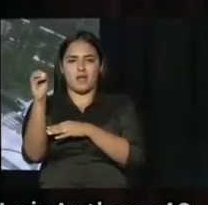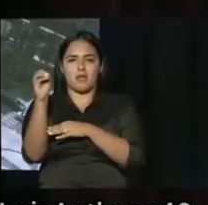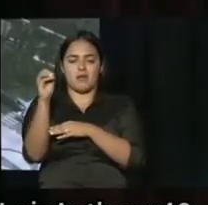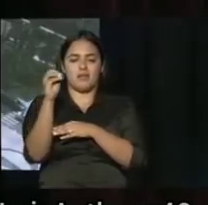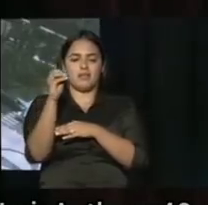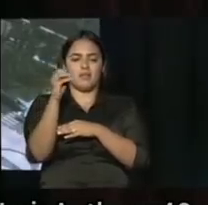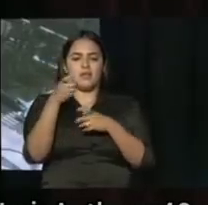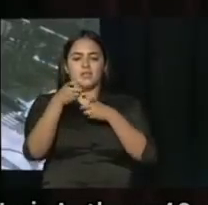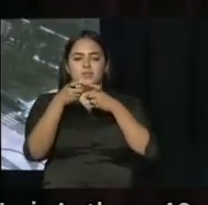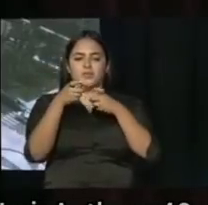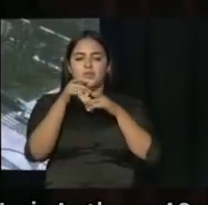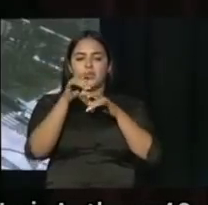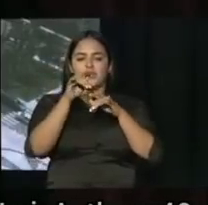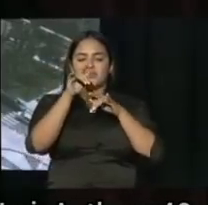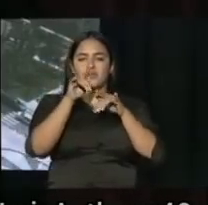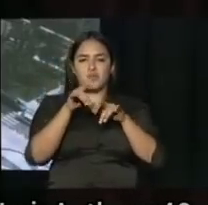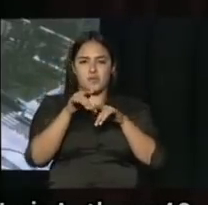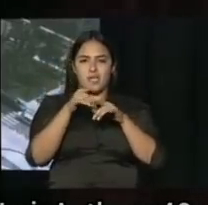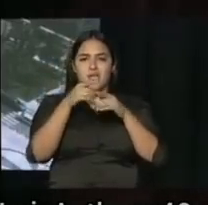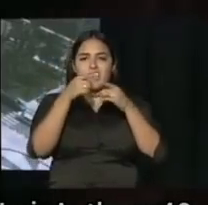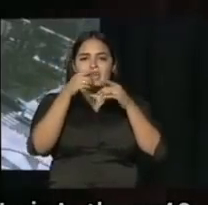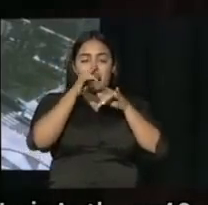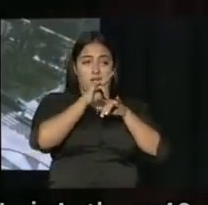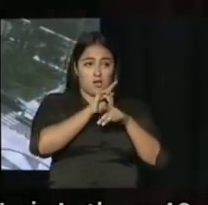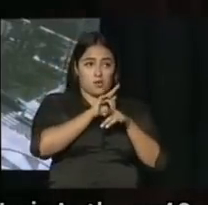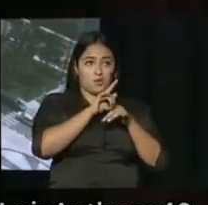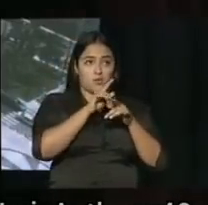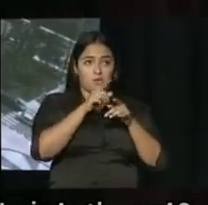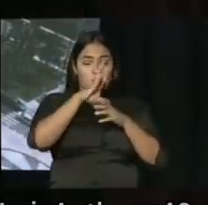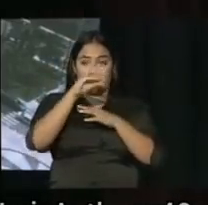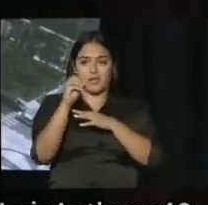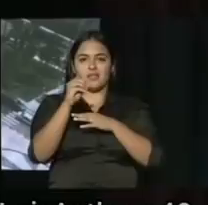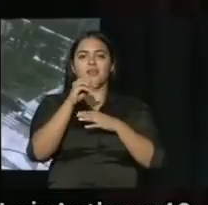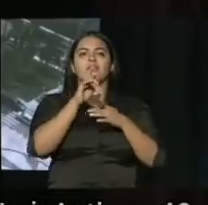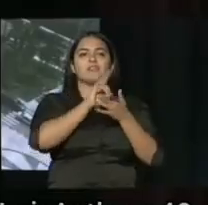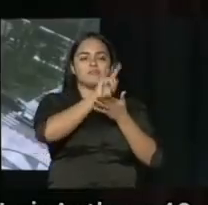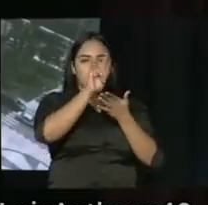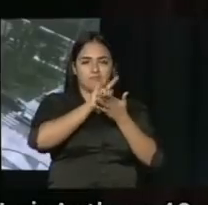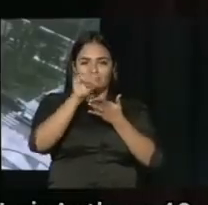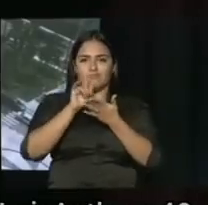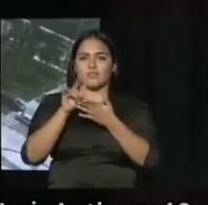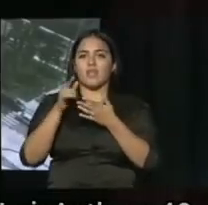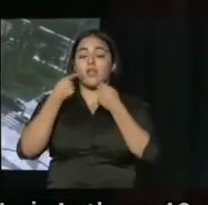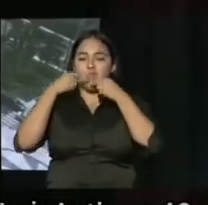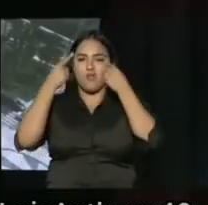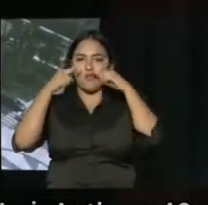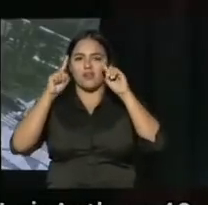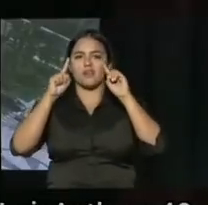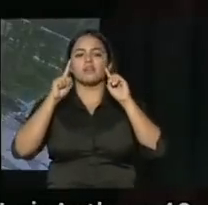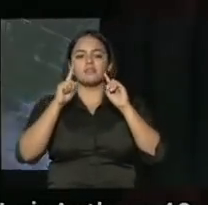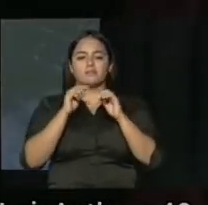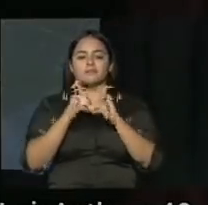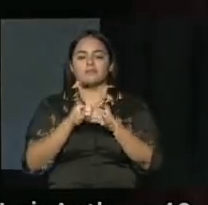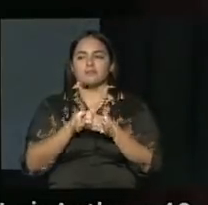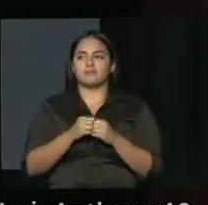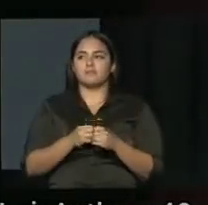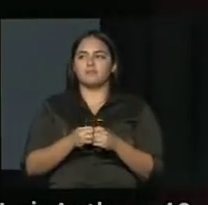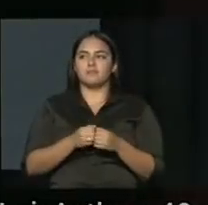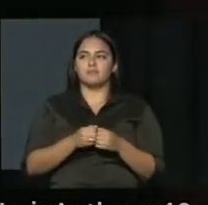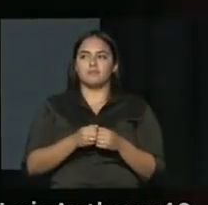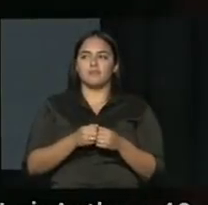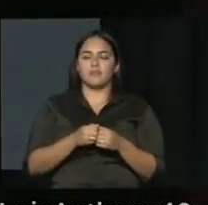el ecosistema de este importante sector es la clave para lograr un éxito que sea medible. De